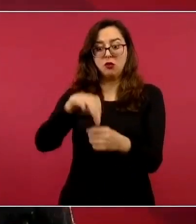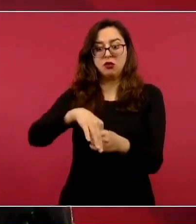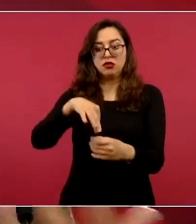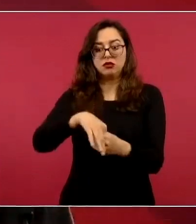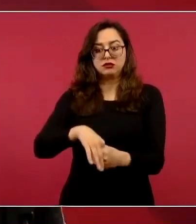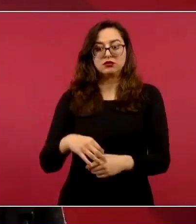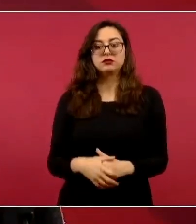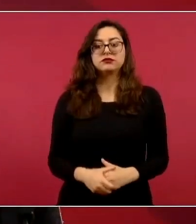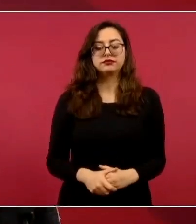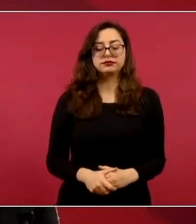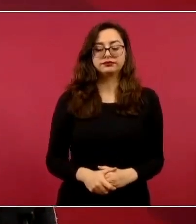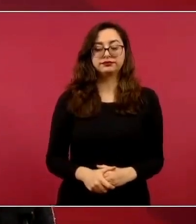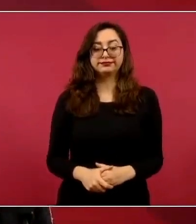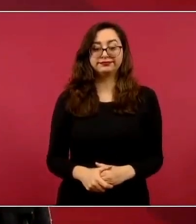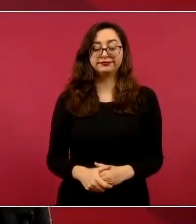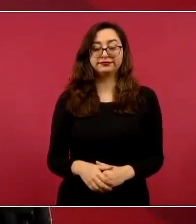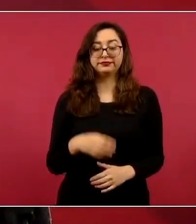Entonces,